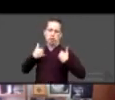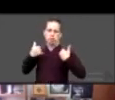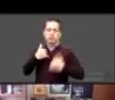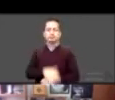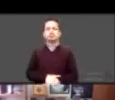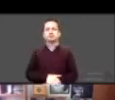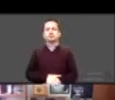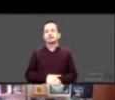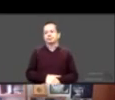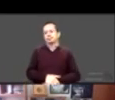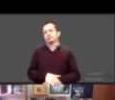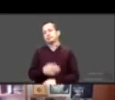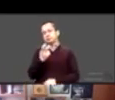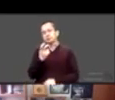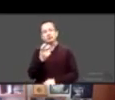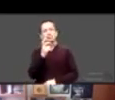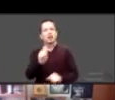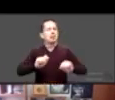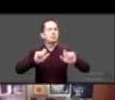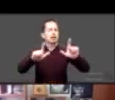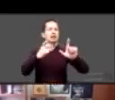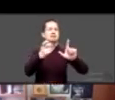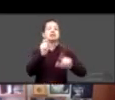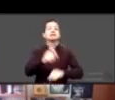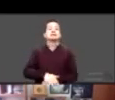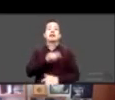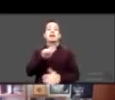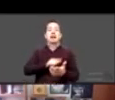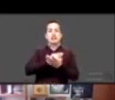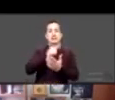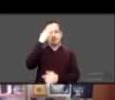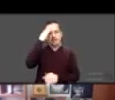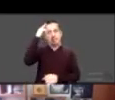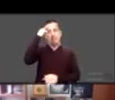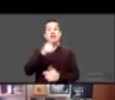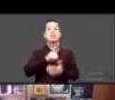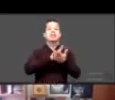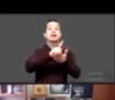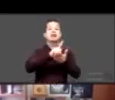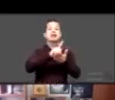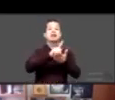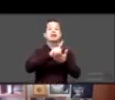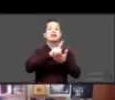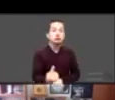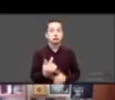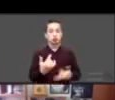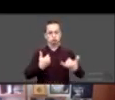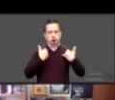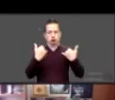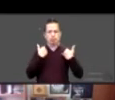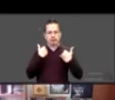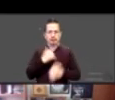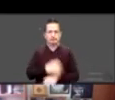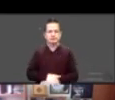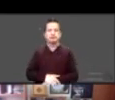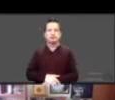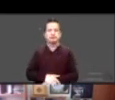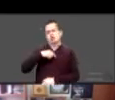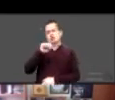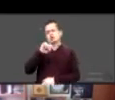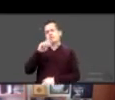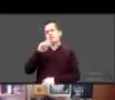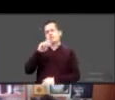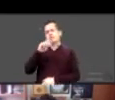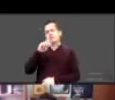lo tiene muy claro, está en el programa de la primera infancia, pero nosotros en nuestra política pública retomamos de la ley este enfatizar el derecho a la protección a